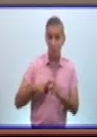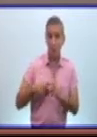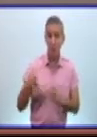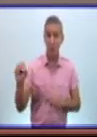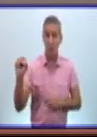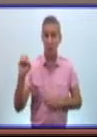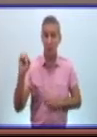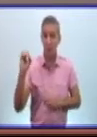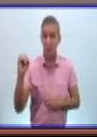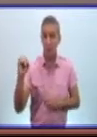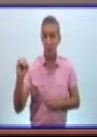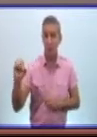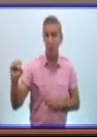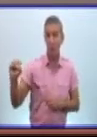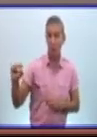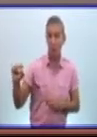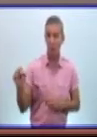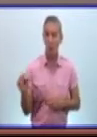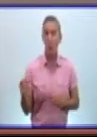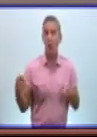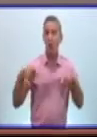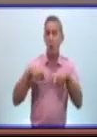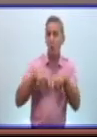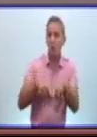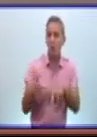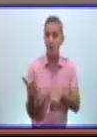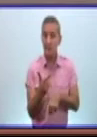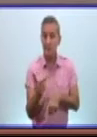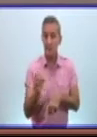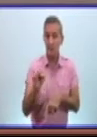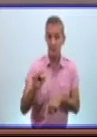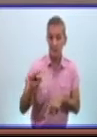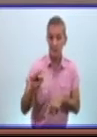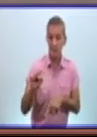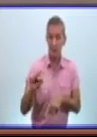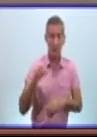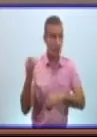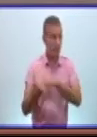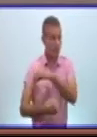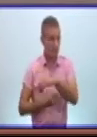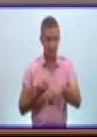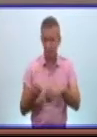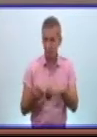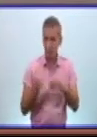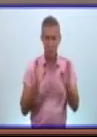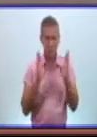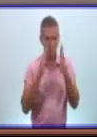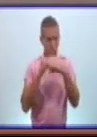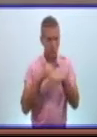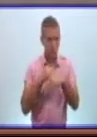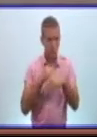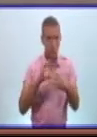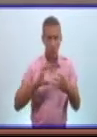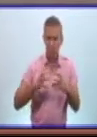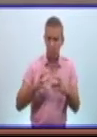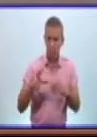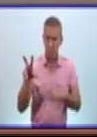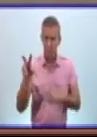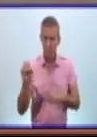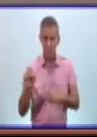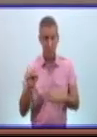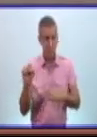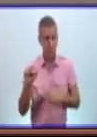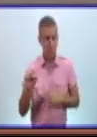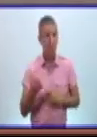unir estas dos sustancias, y fíjense que no ha ocurrido ninguna transformación ni formación de nuevas sustancias. Por eso podemos